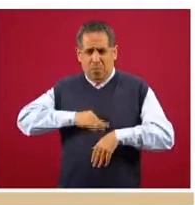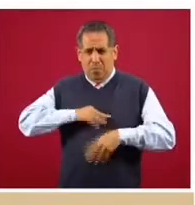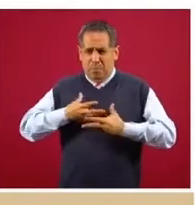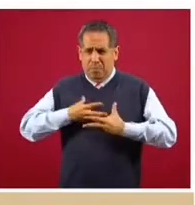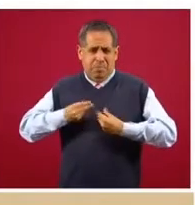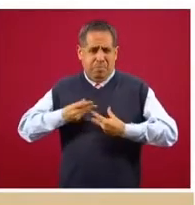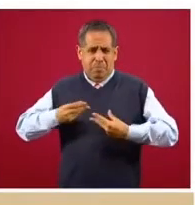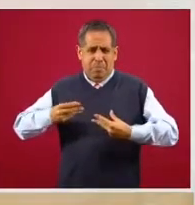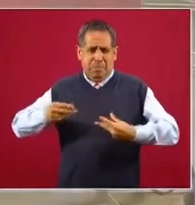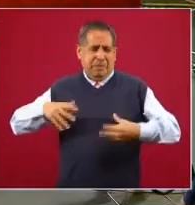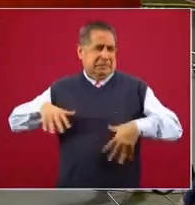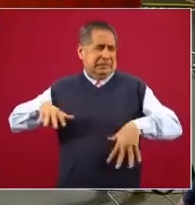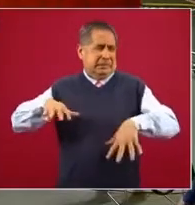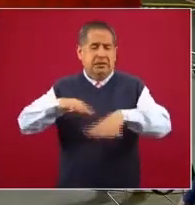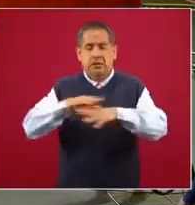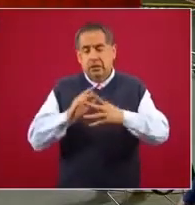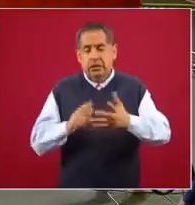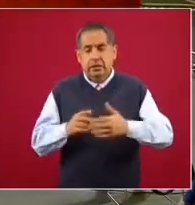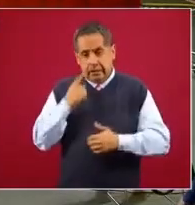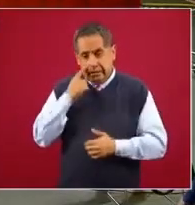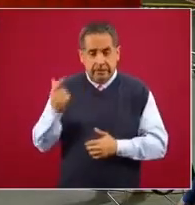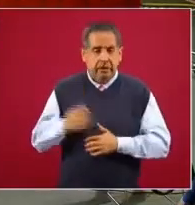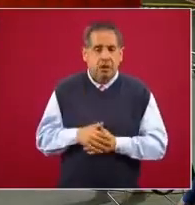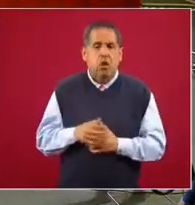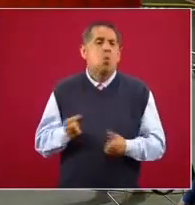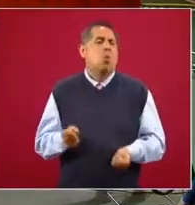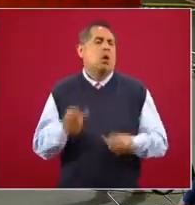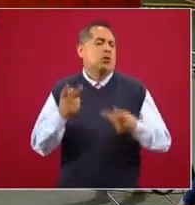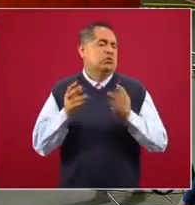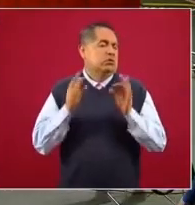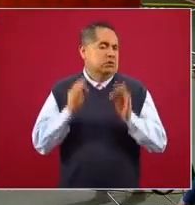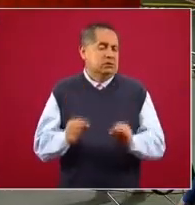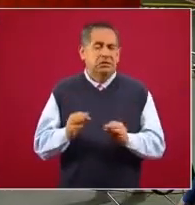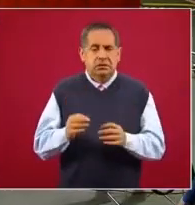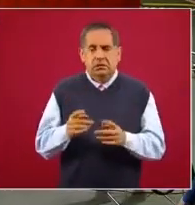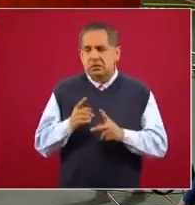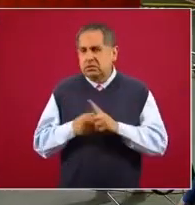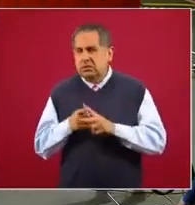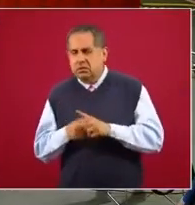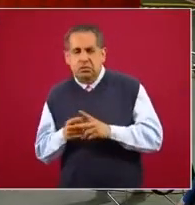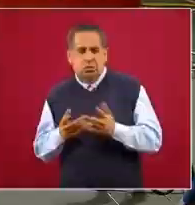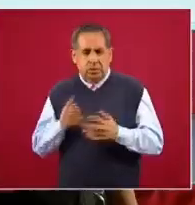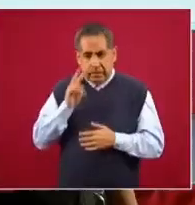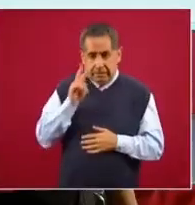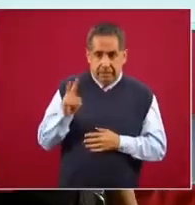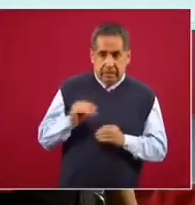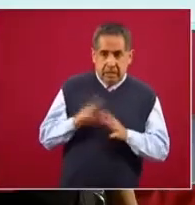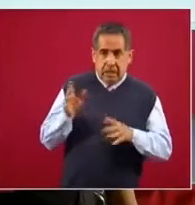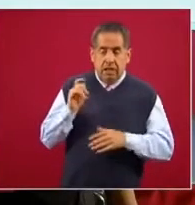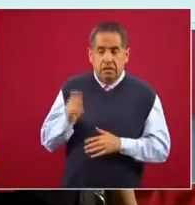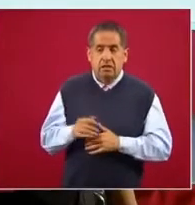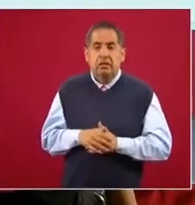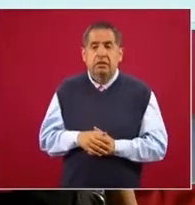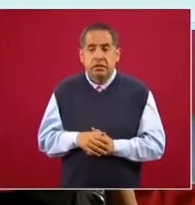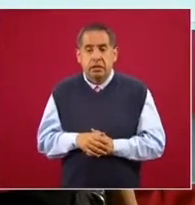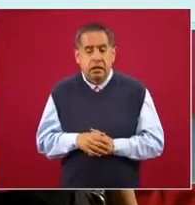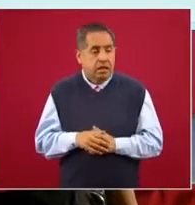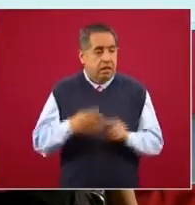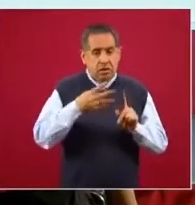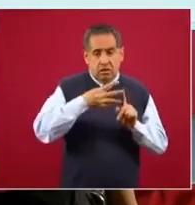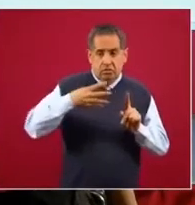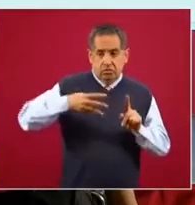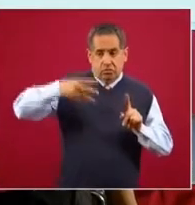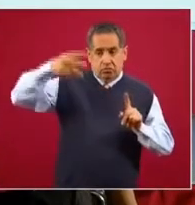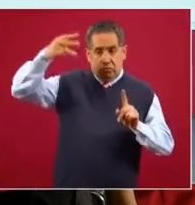ascendente. Veamos la siguiente diapositiva, donde veremos los casos estimados, y aquí podemos ver claramente no solo una